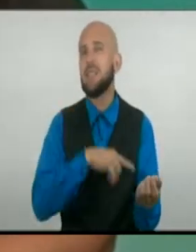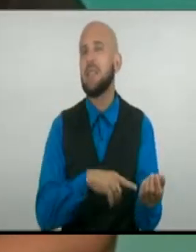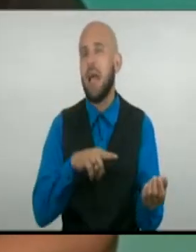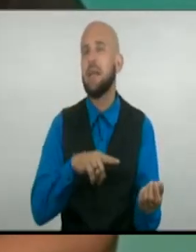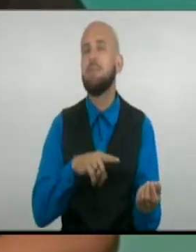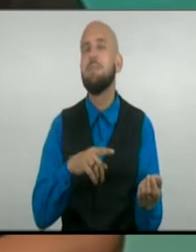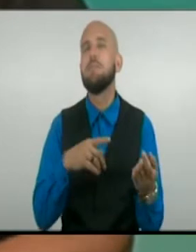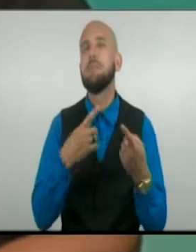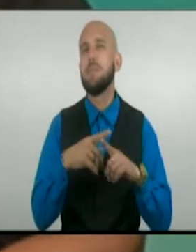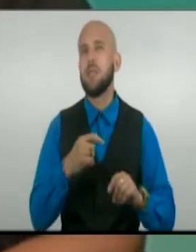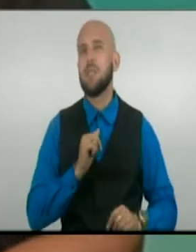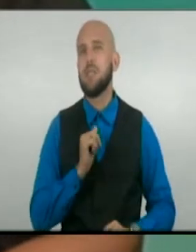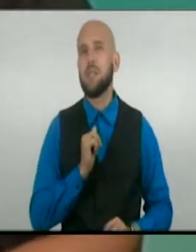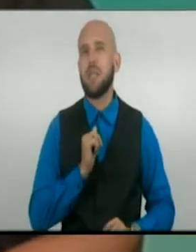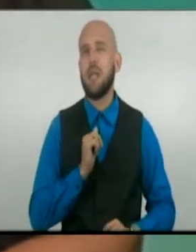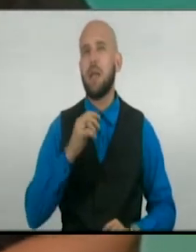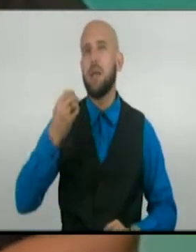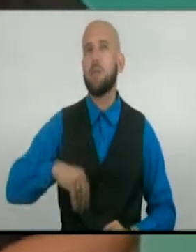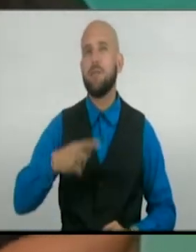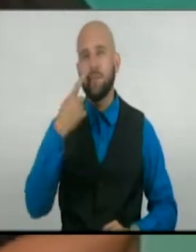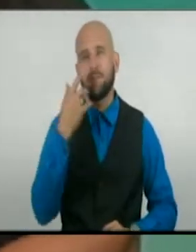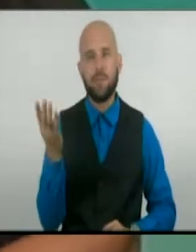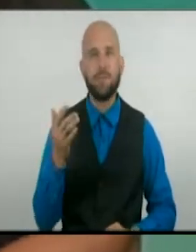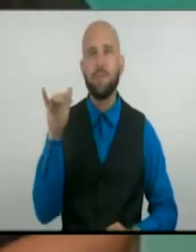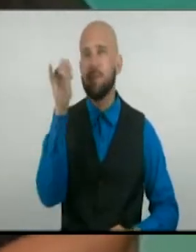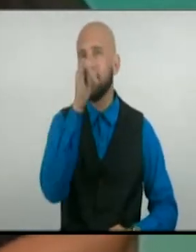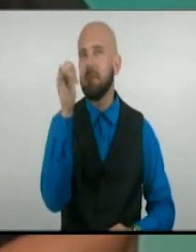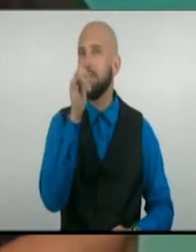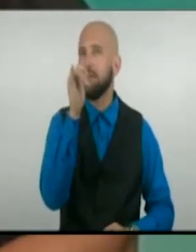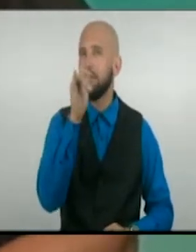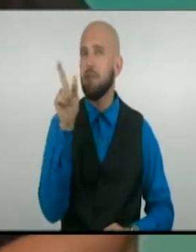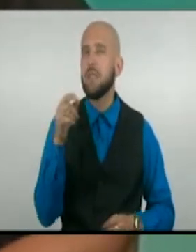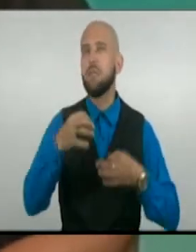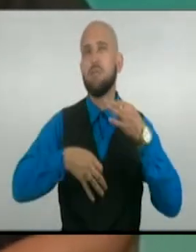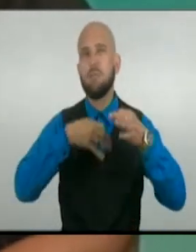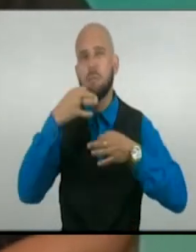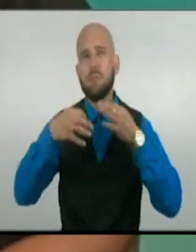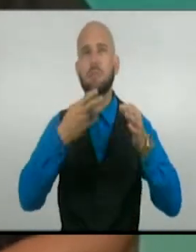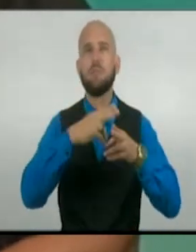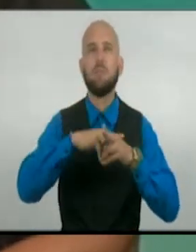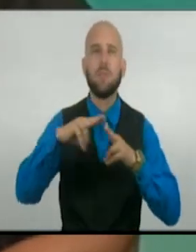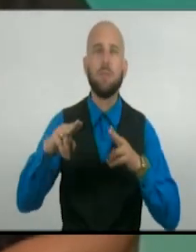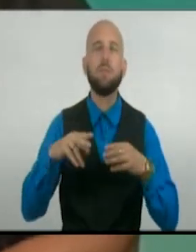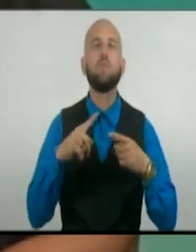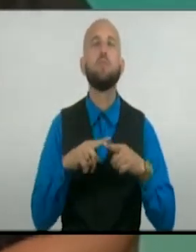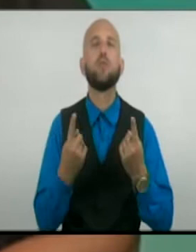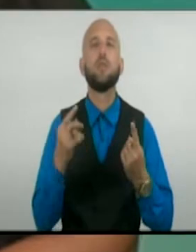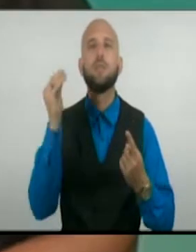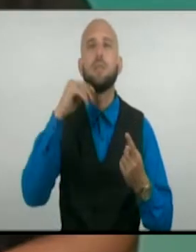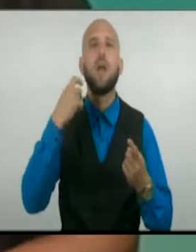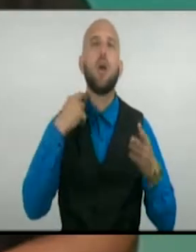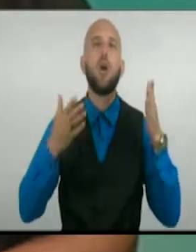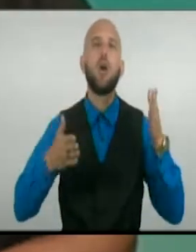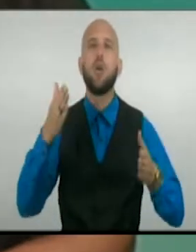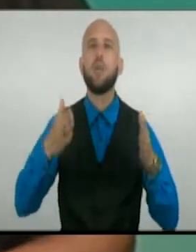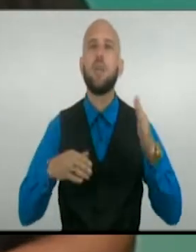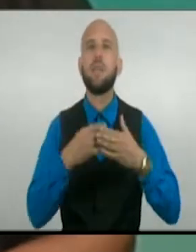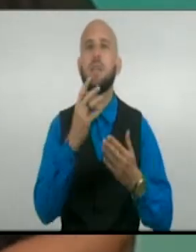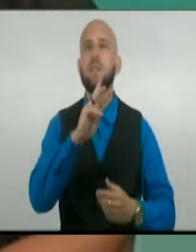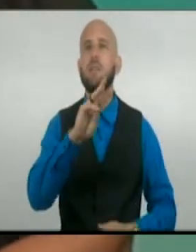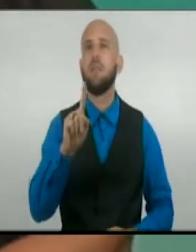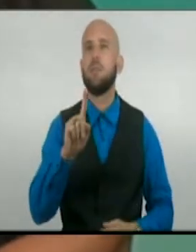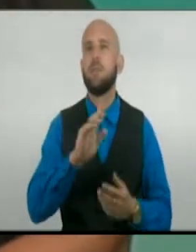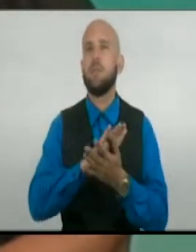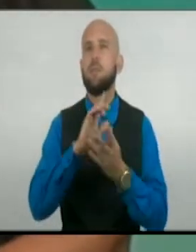les propongo pues un material que también nos acerca a la jornada del 31 de mayo